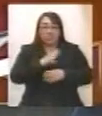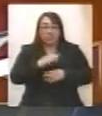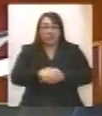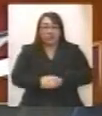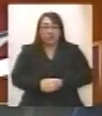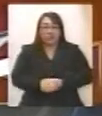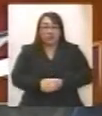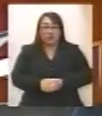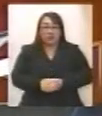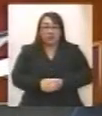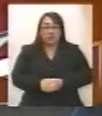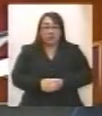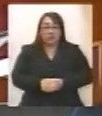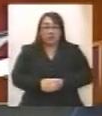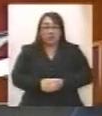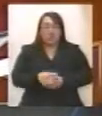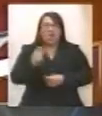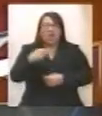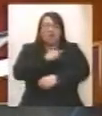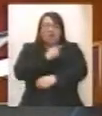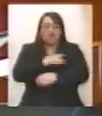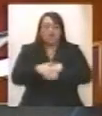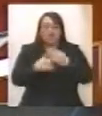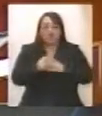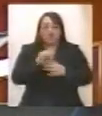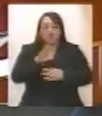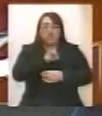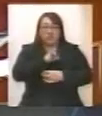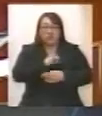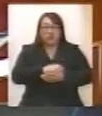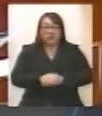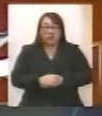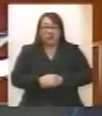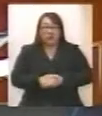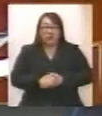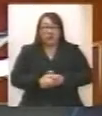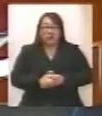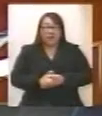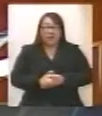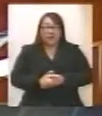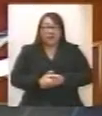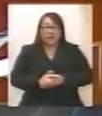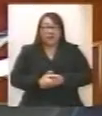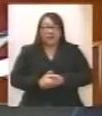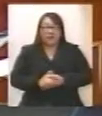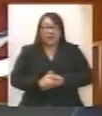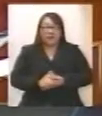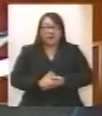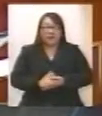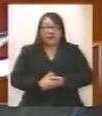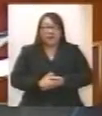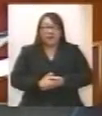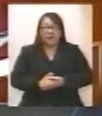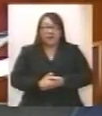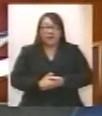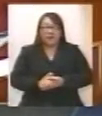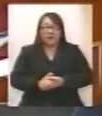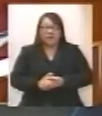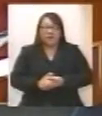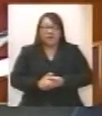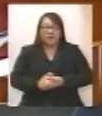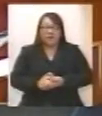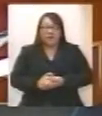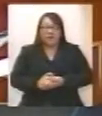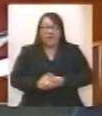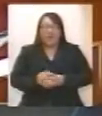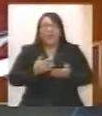gobernantes. Requiere fortalecer su institucionalidad y sus espacios de diálogo. Caminamos en